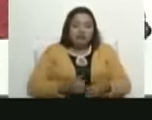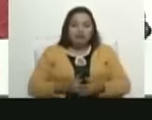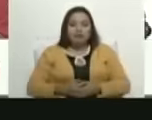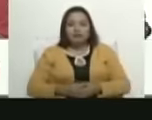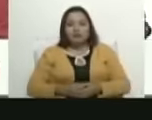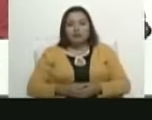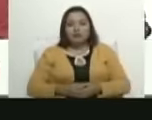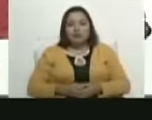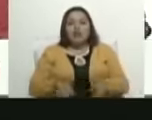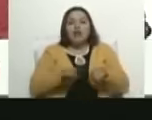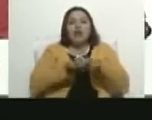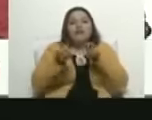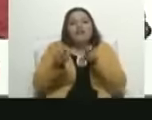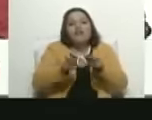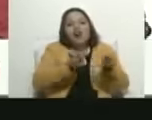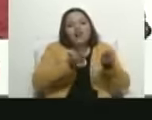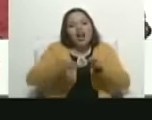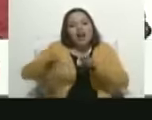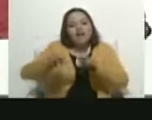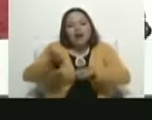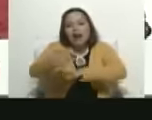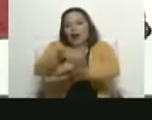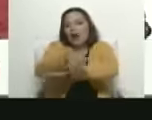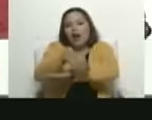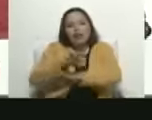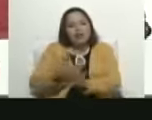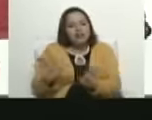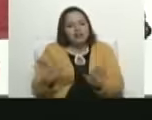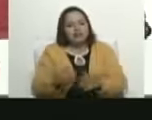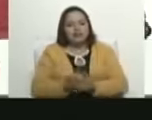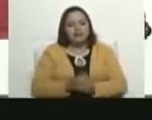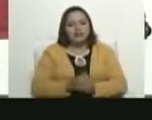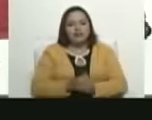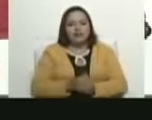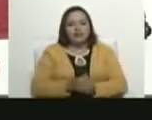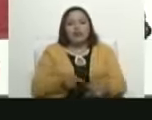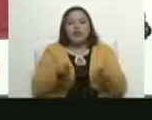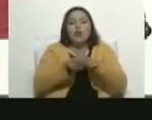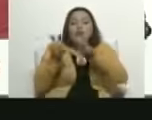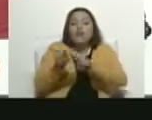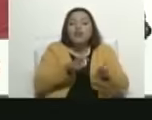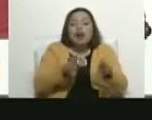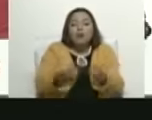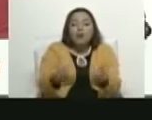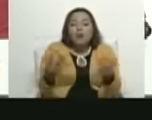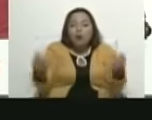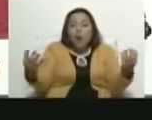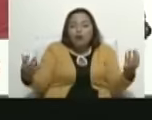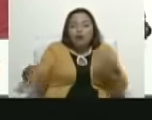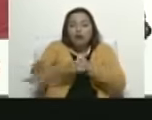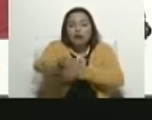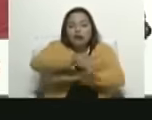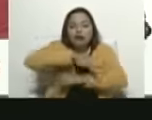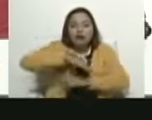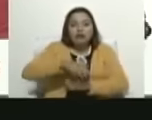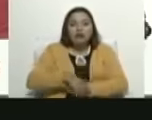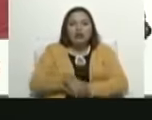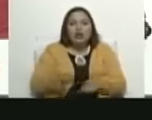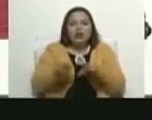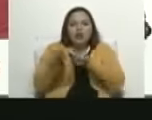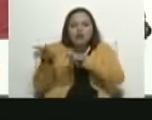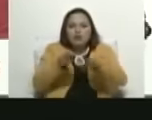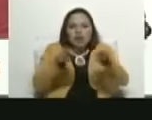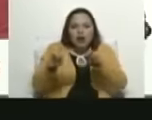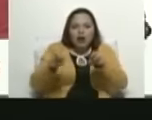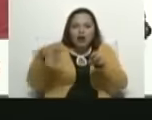Como unos espantos de la calle van a quedar, como espantos del monte, con lo que asustaban a la gente cuando no había